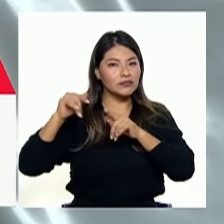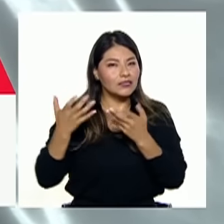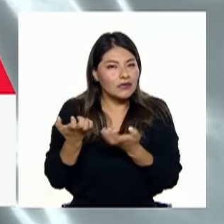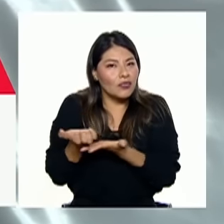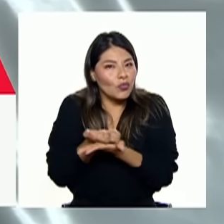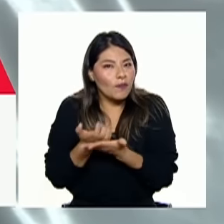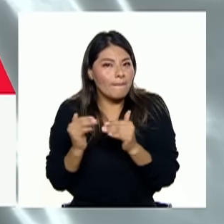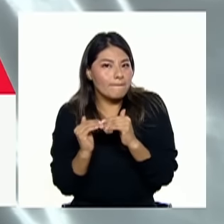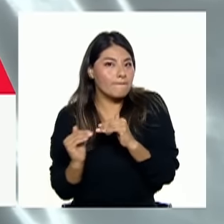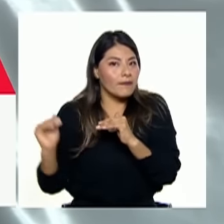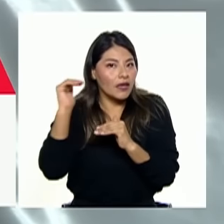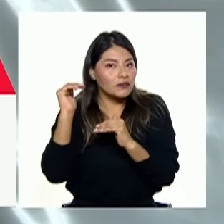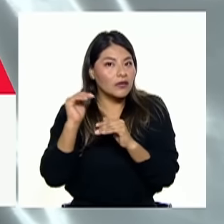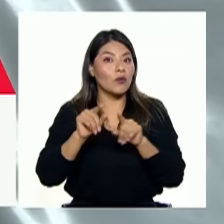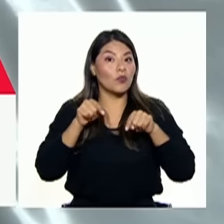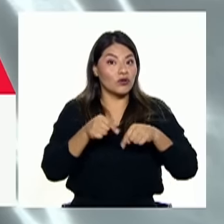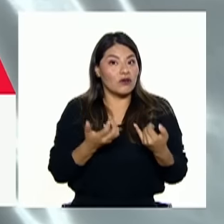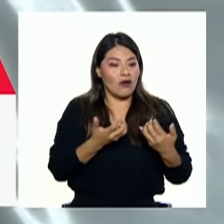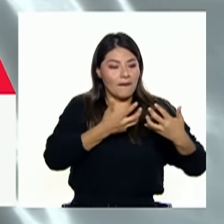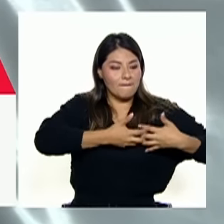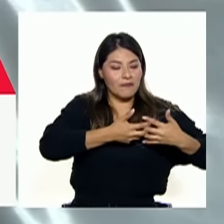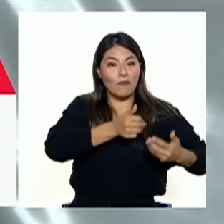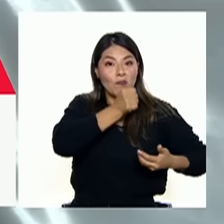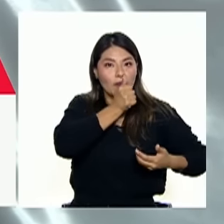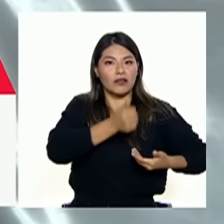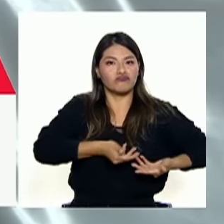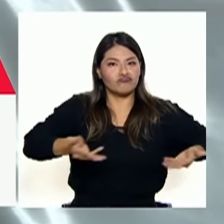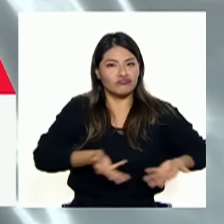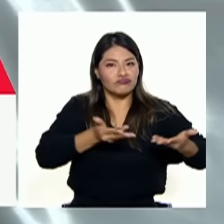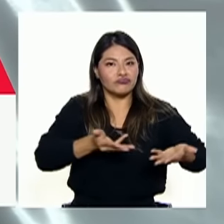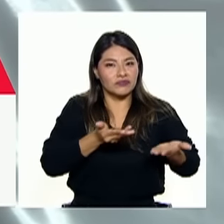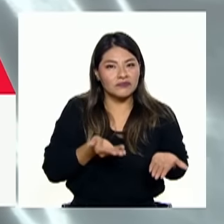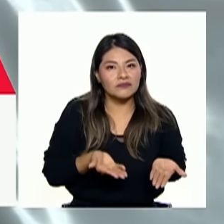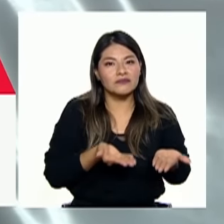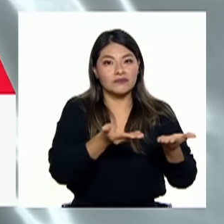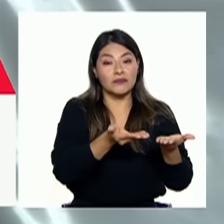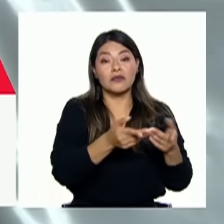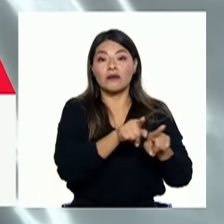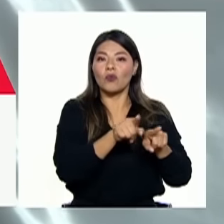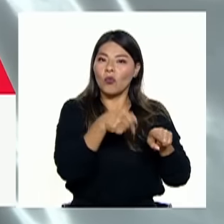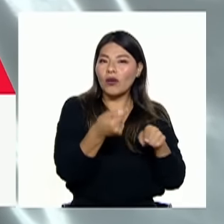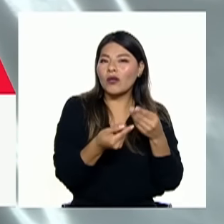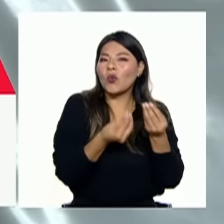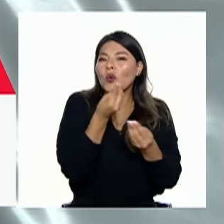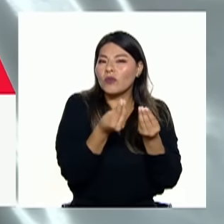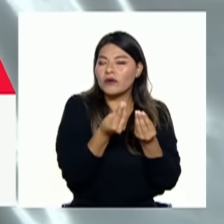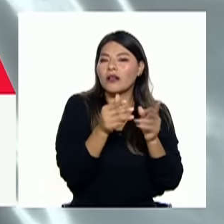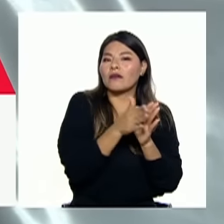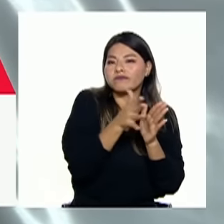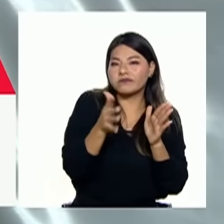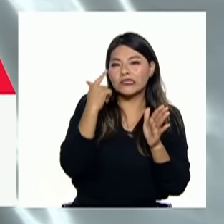el impulso de la inversión privada, lo cual pasa por reducir la excesiva